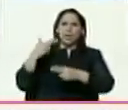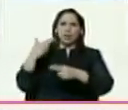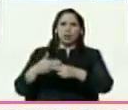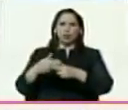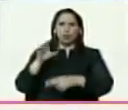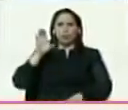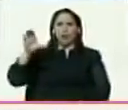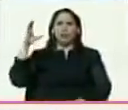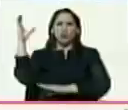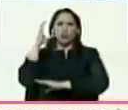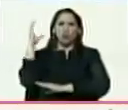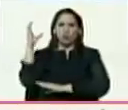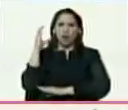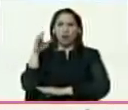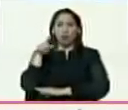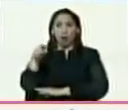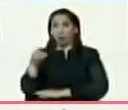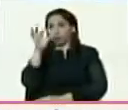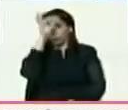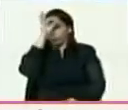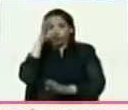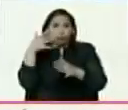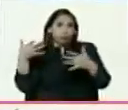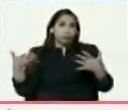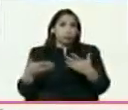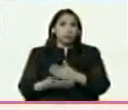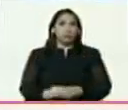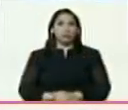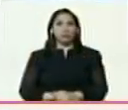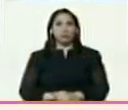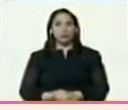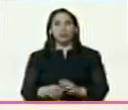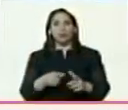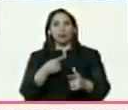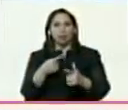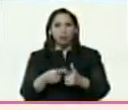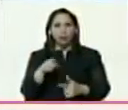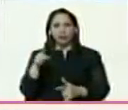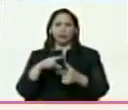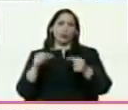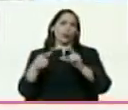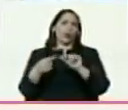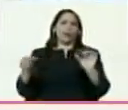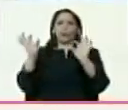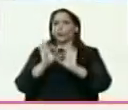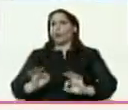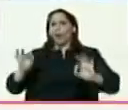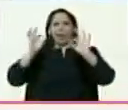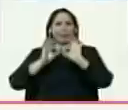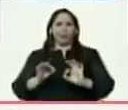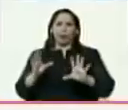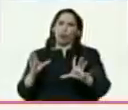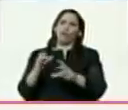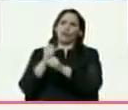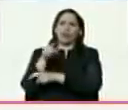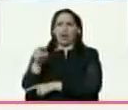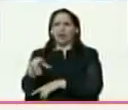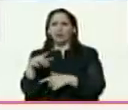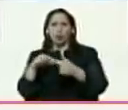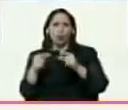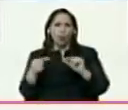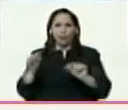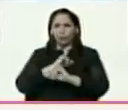colombiana y él no lo sabía por supuesto que ese cuento no se lo cree nadie y videos ya incluso que se